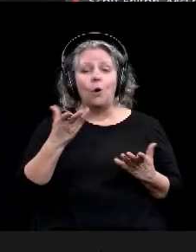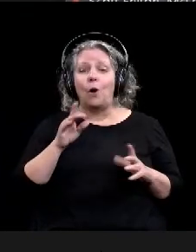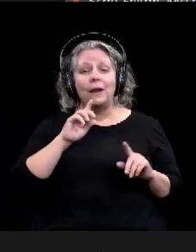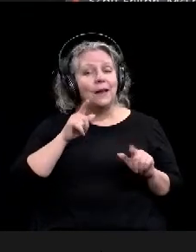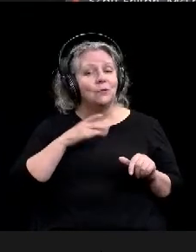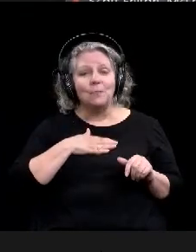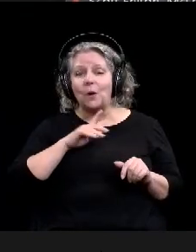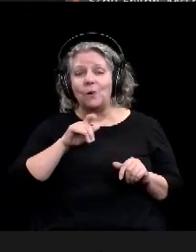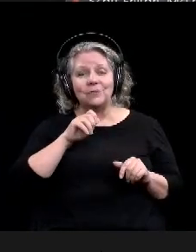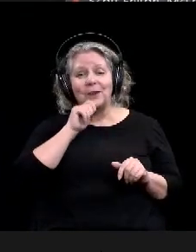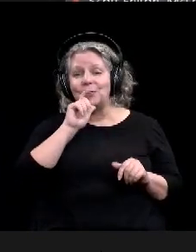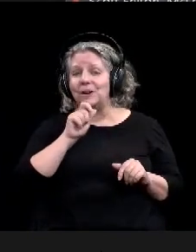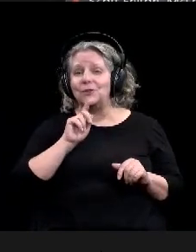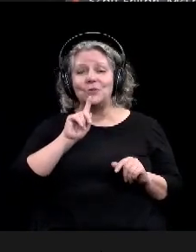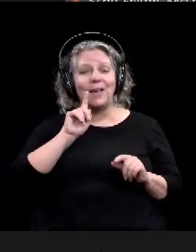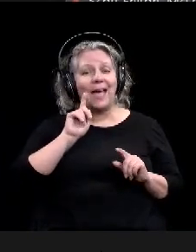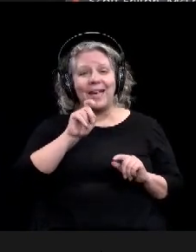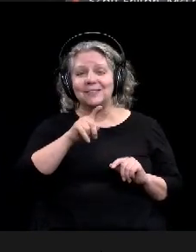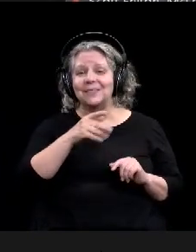pregunta